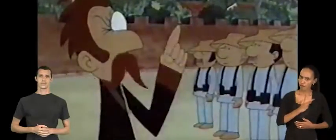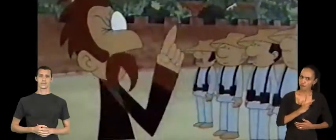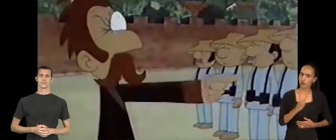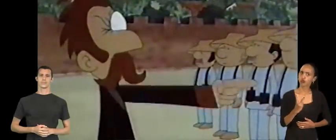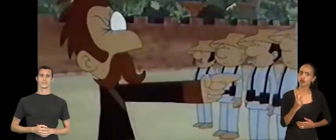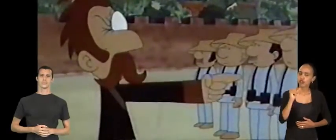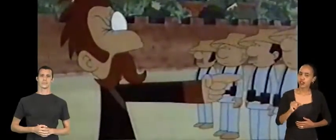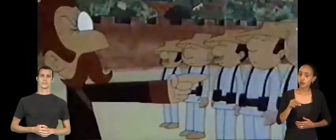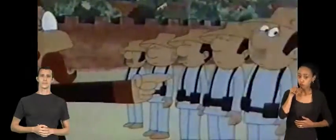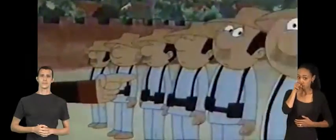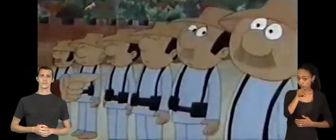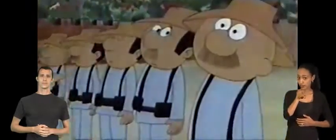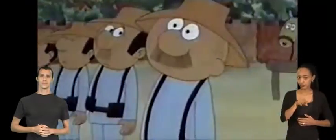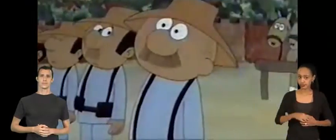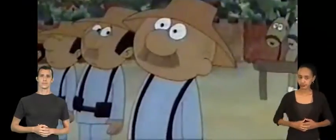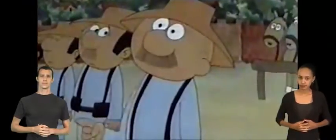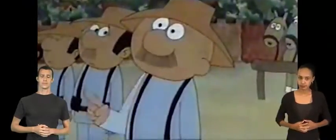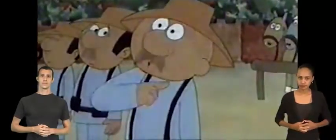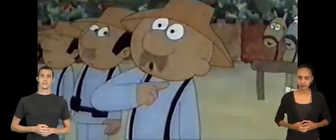ver,